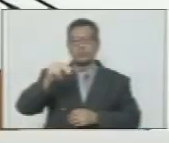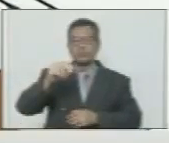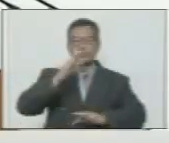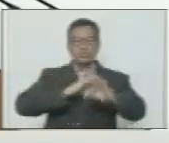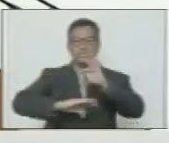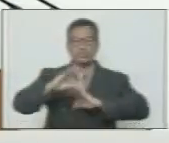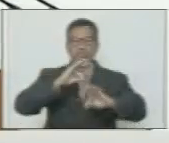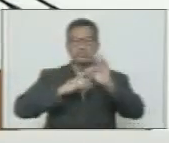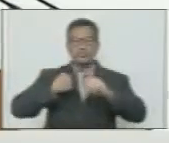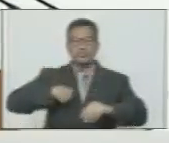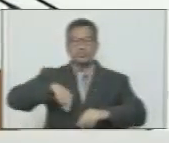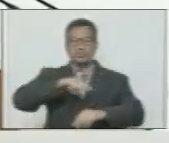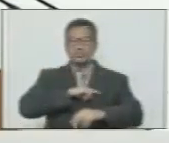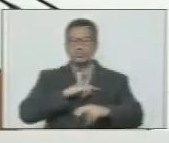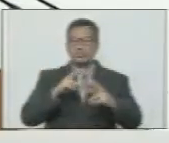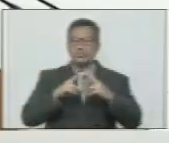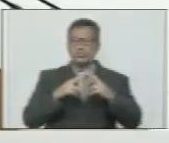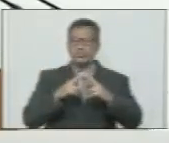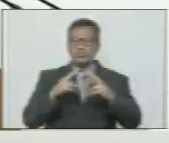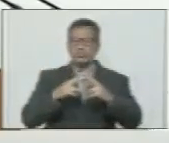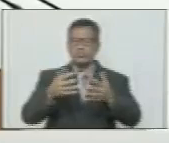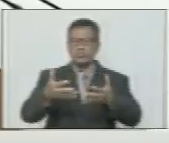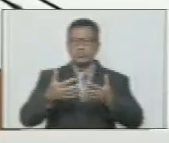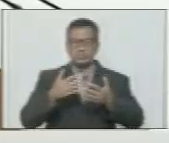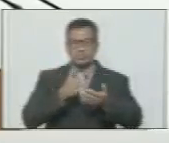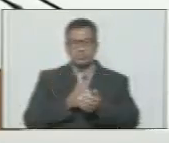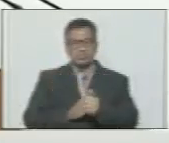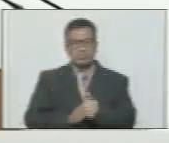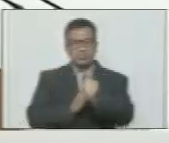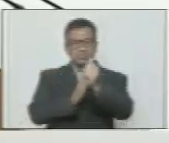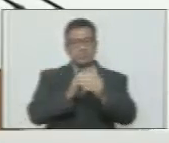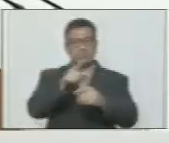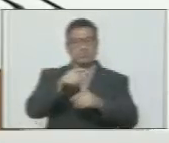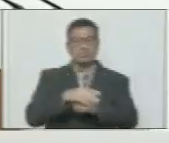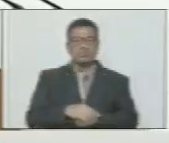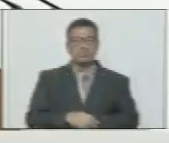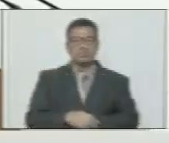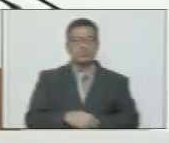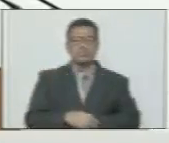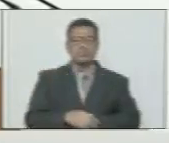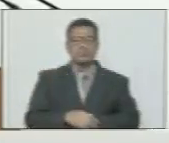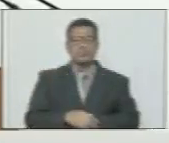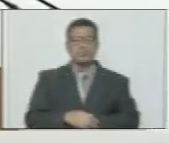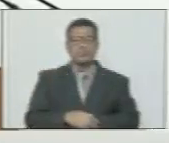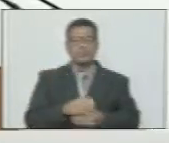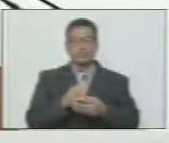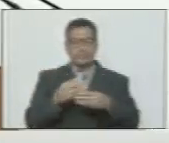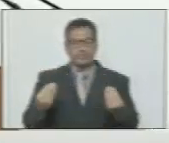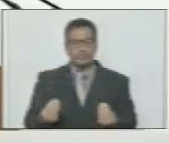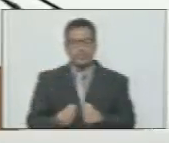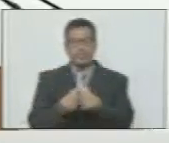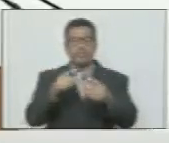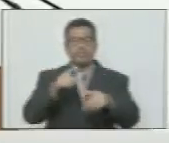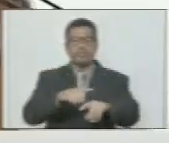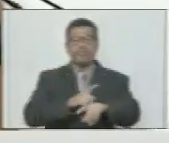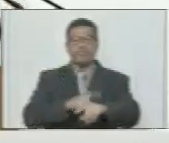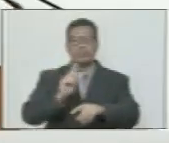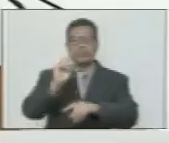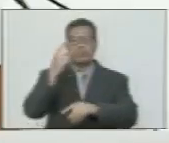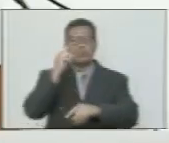preparados para quienes conocimos, quienes recibimos la orientación, quienes recibimos el